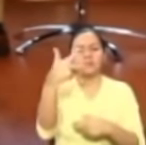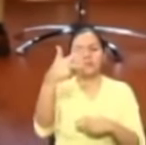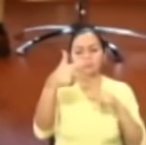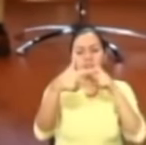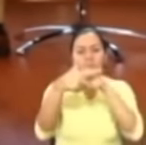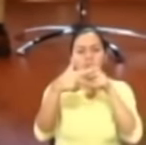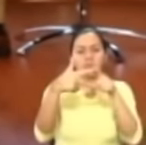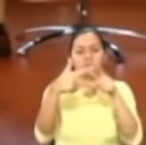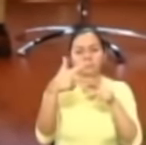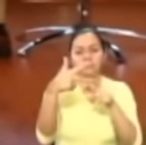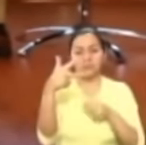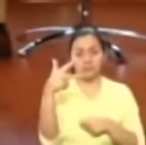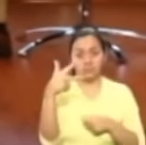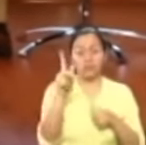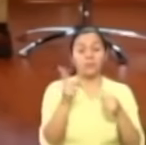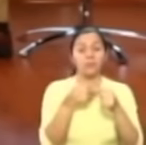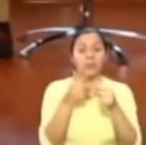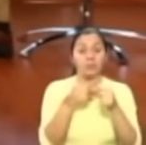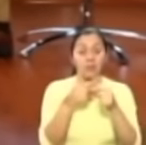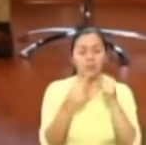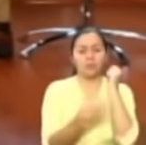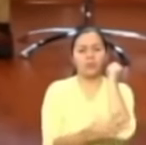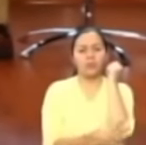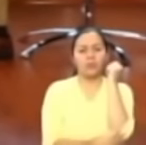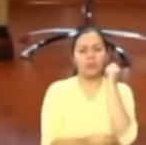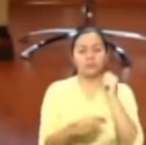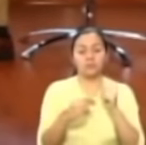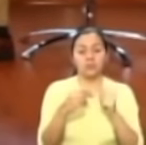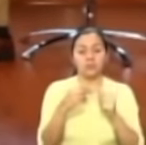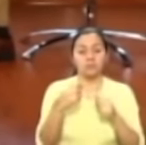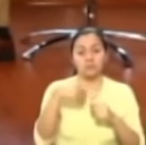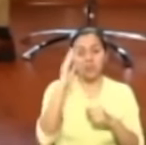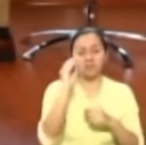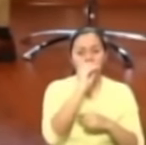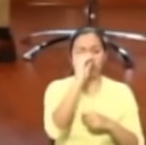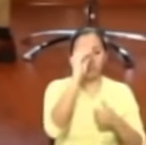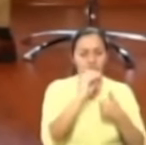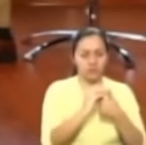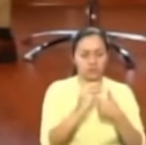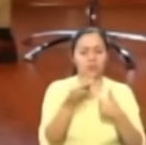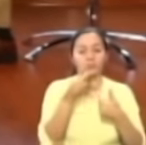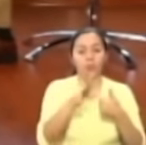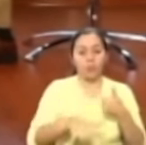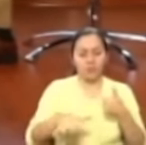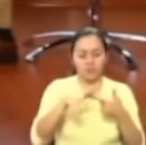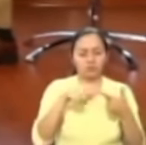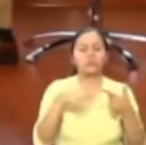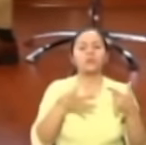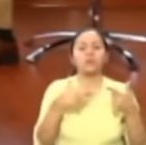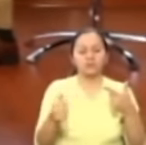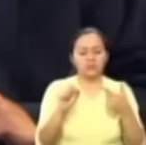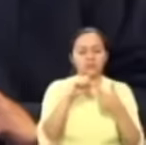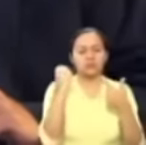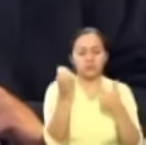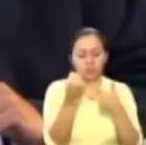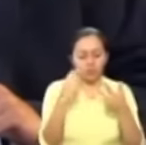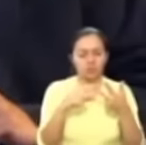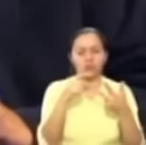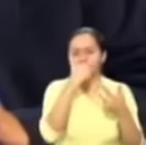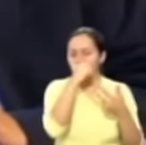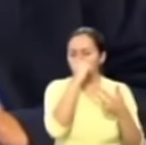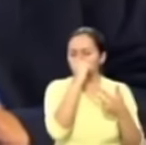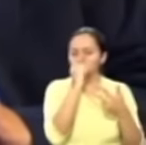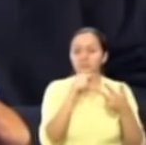3 grandes indicadores. El primero es la tasa de pobreza multidimensional, que define el porcentaje de la población que está en esta situación de pobreza multidimensional.